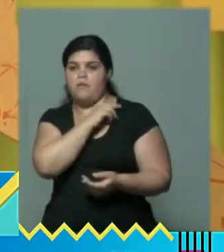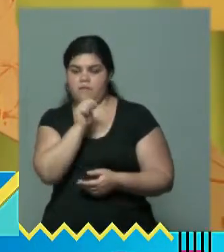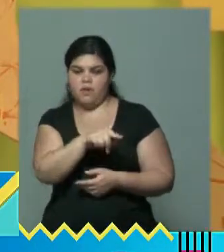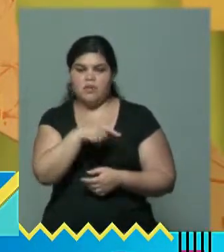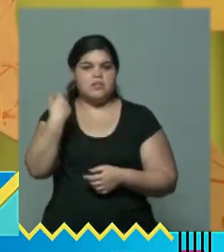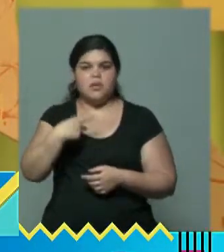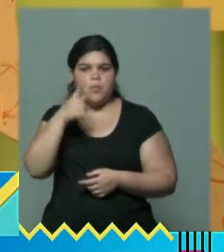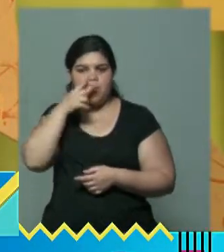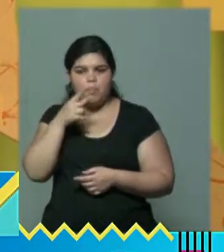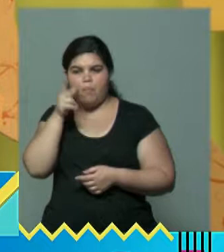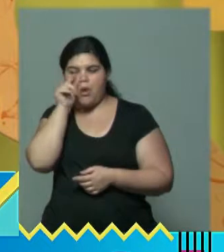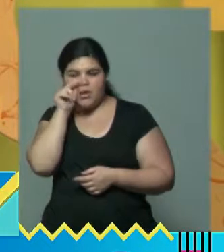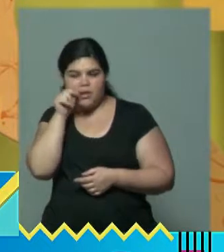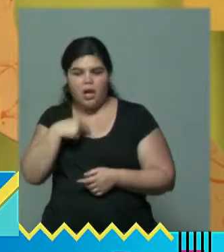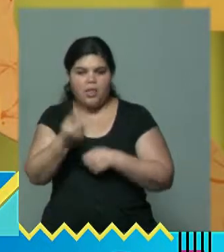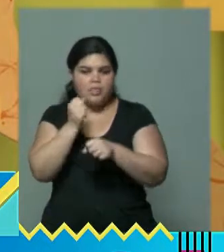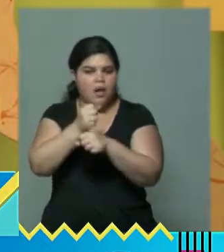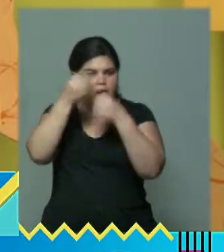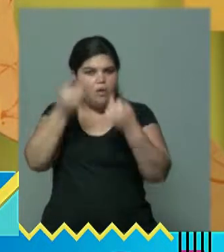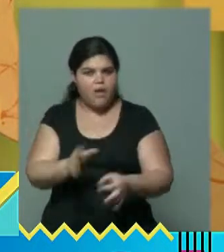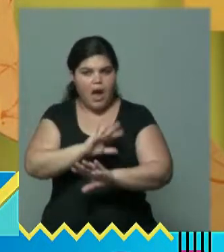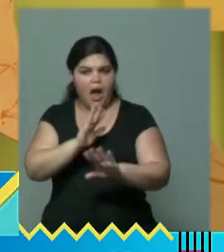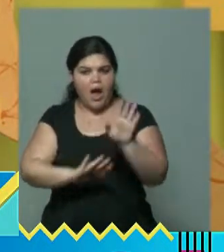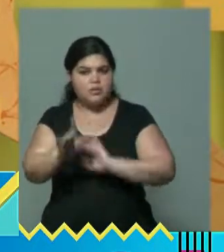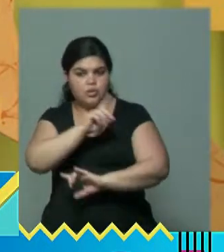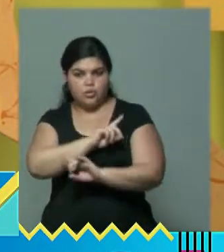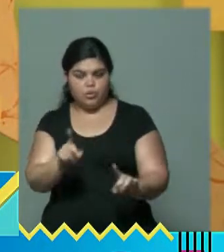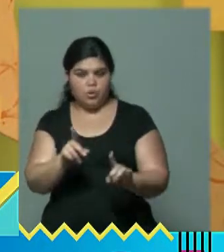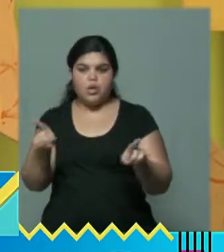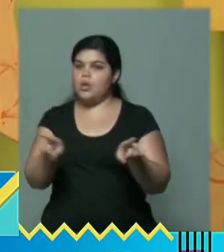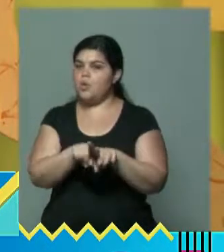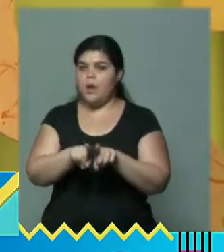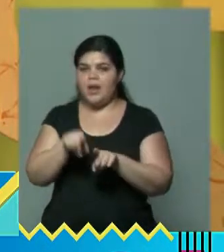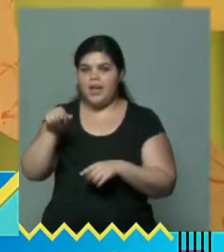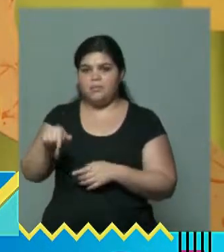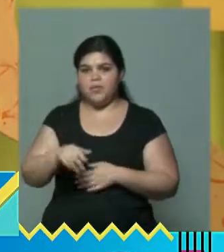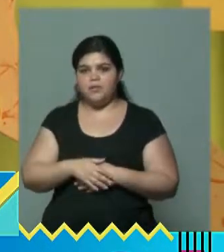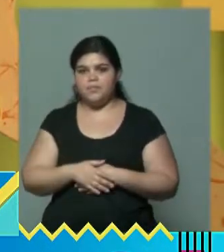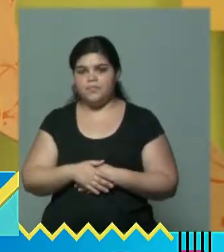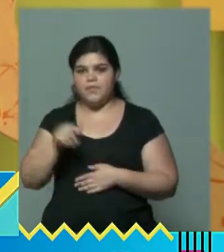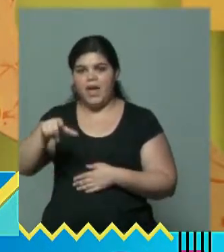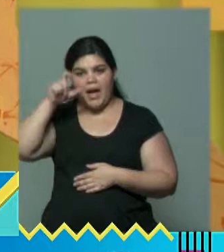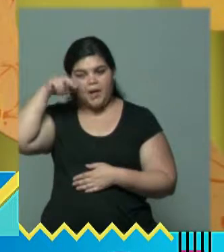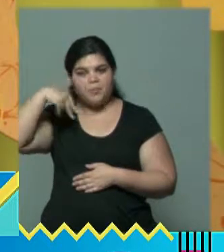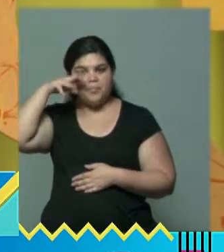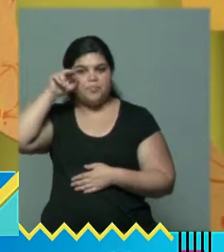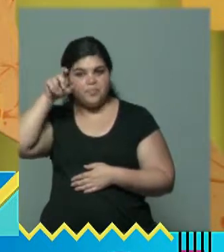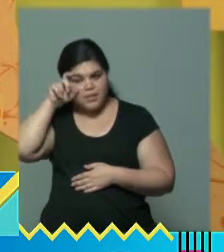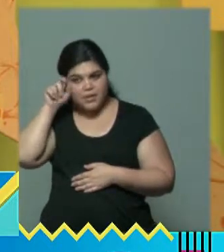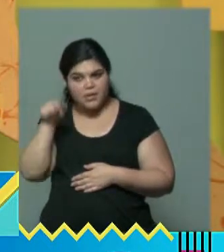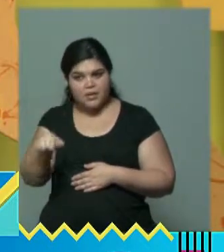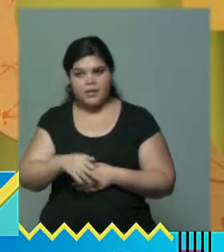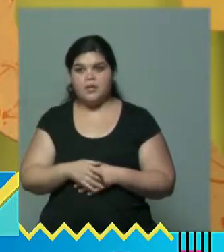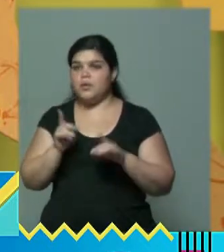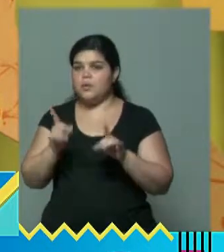y no hizo su trabajo, en el caso del Energas. Lo mismo en el caso del ENRE, años cooptado por la política sin hacer su trabajo, ahora se han presentado las